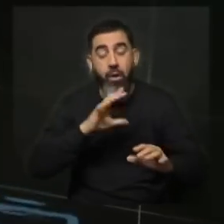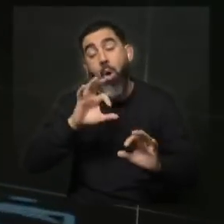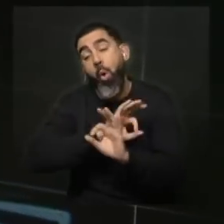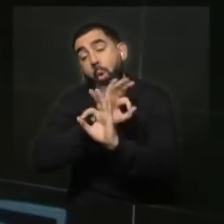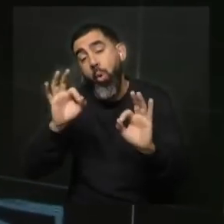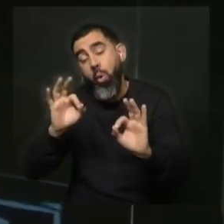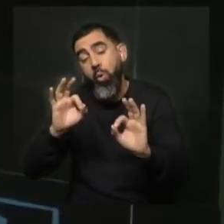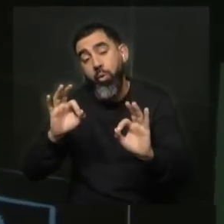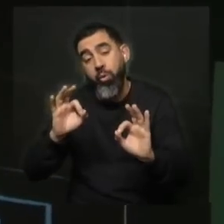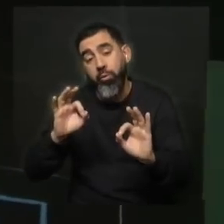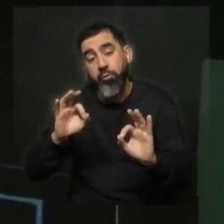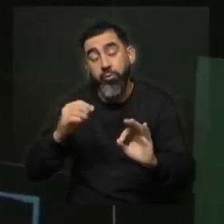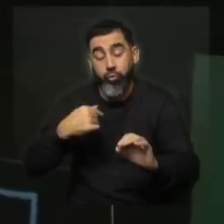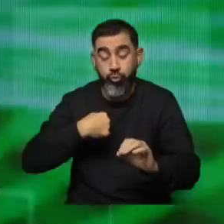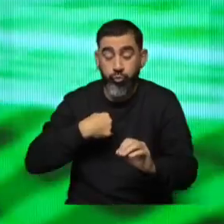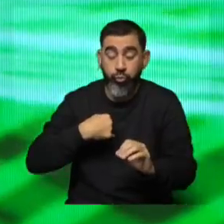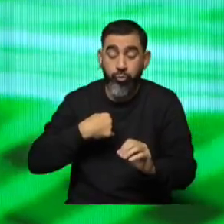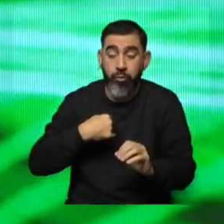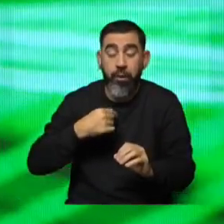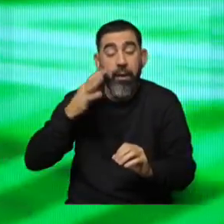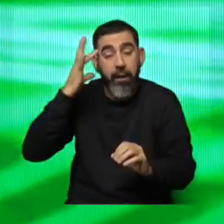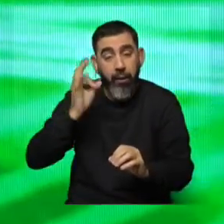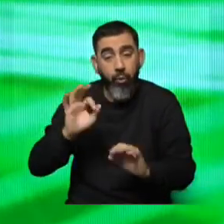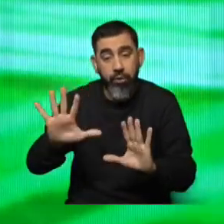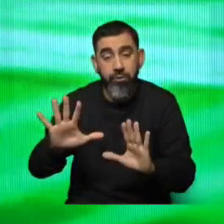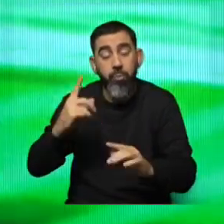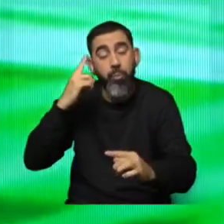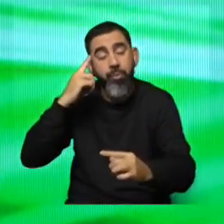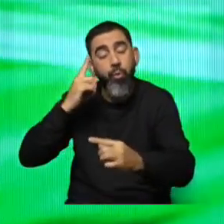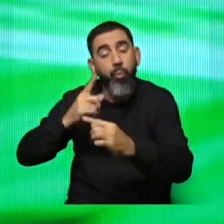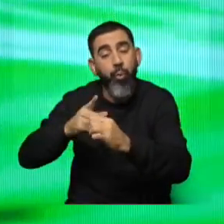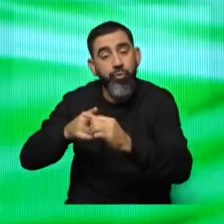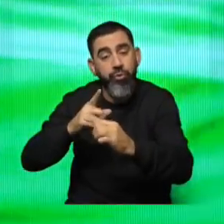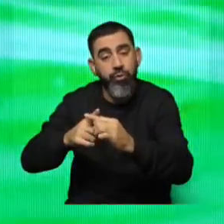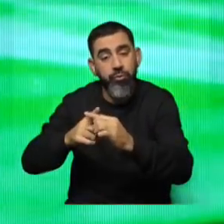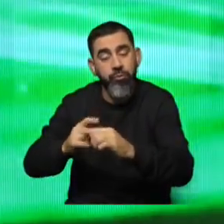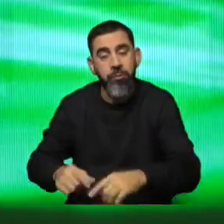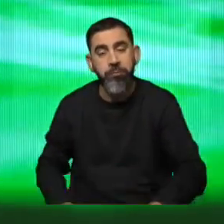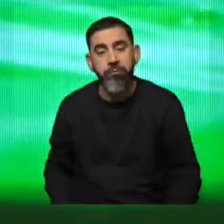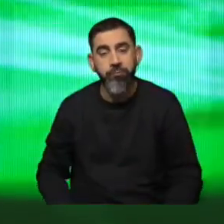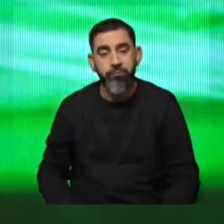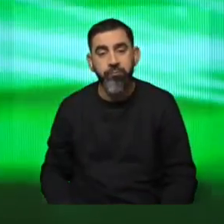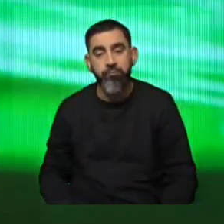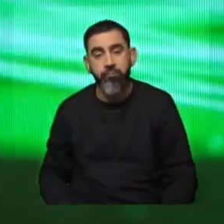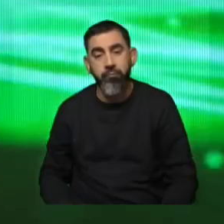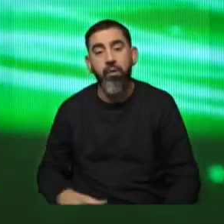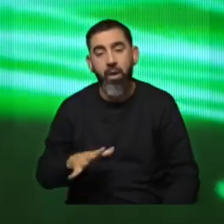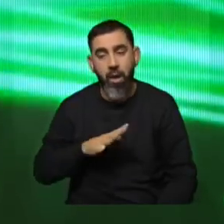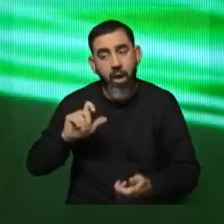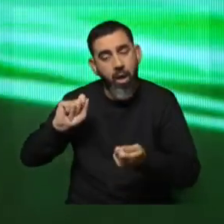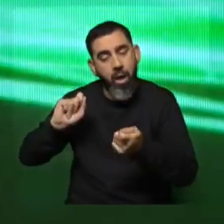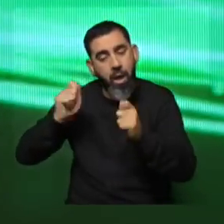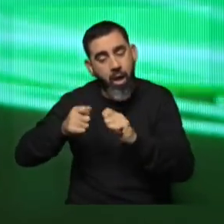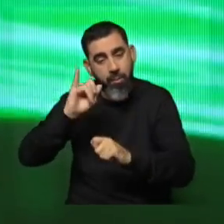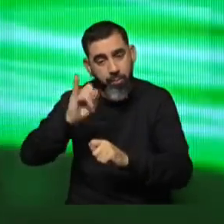lo puede tomar la verdad que creo que particularmente me considero una persona bastante positiva digamos y con una mirada positiva hacia el futuro creo que va a haber muchos cambios